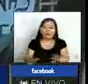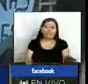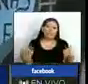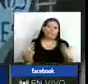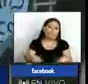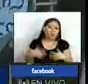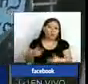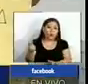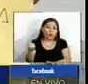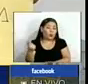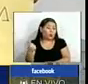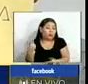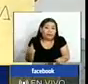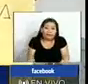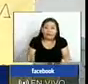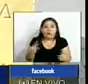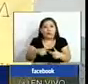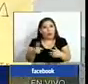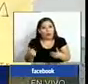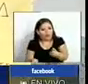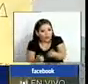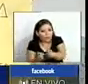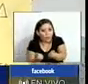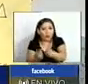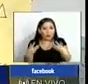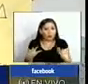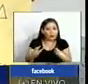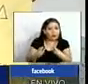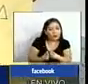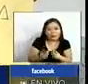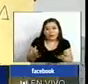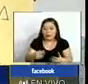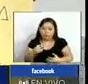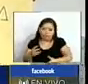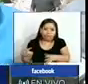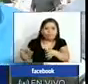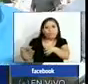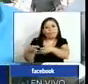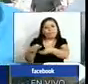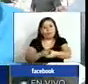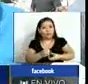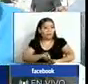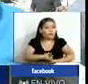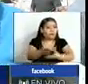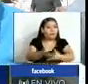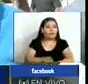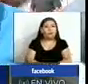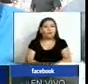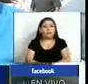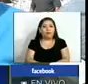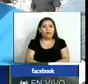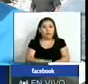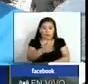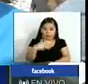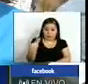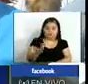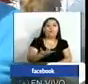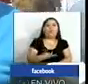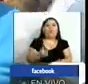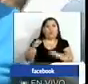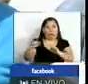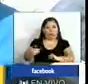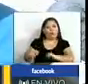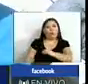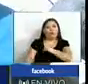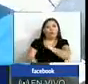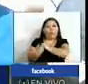de crisis. Sin asistencia social, alzan la voz para ser tomados en cuenta. Que nos tomen en cuenta para podernos apoyar